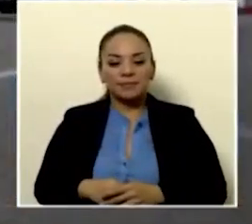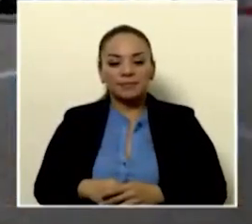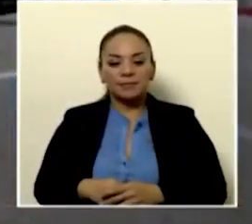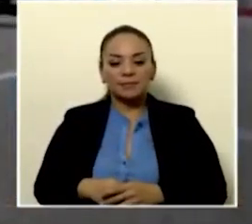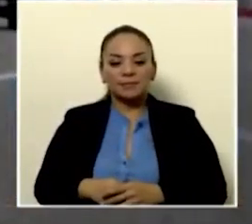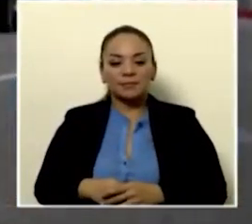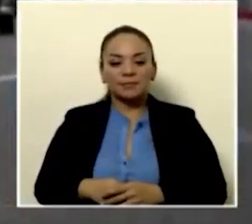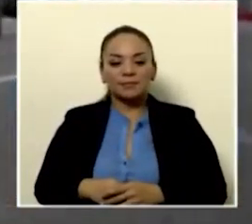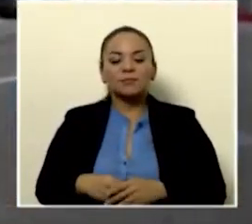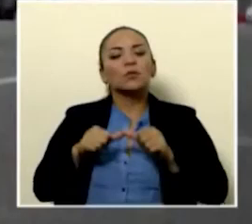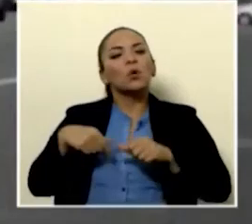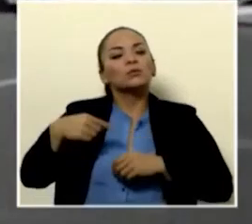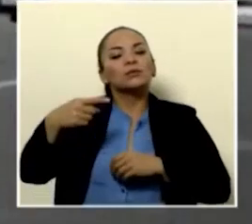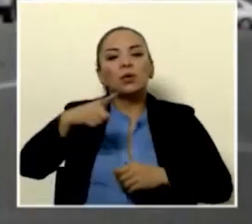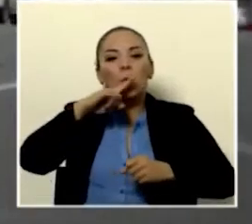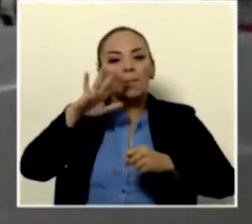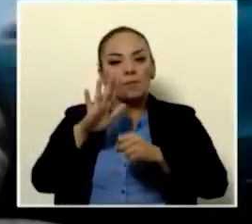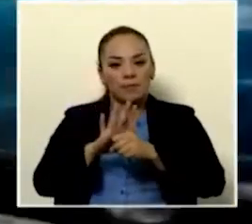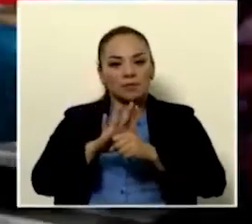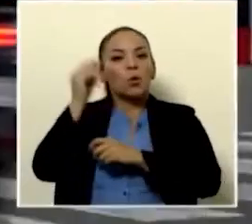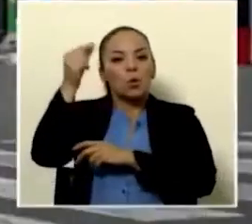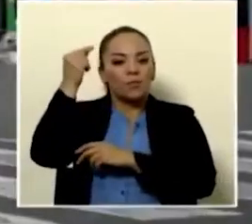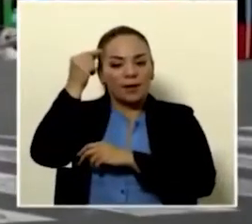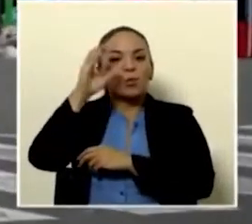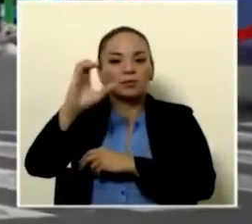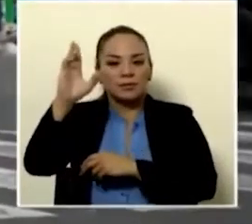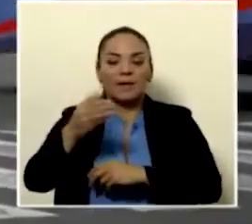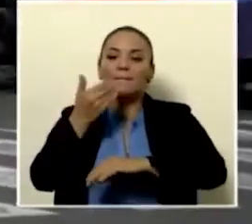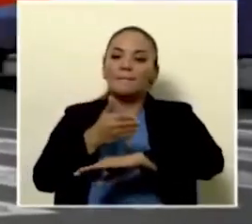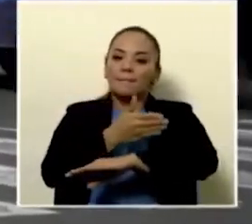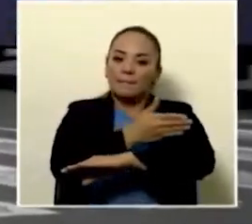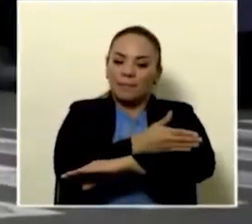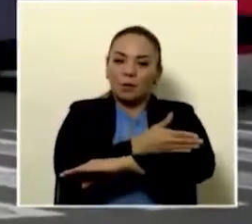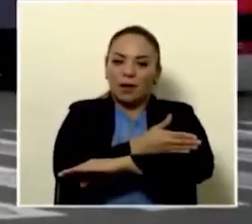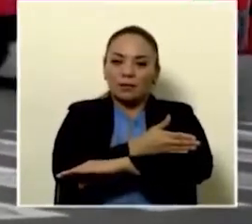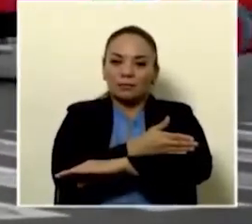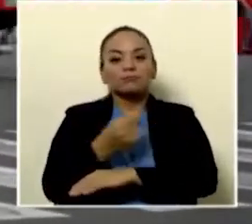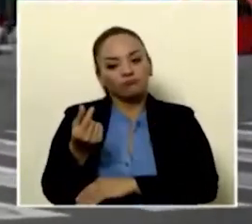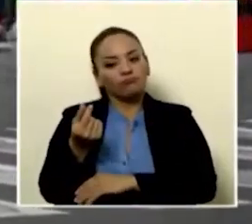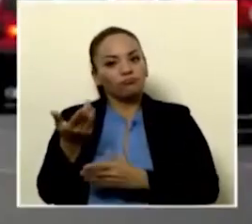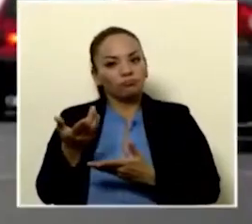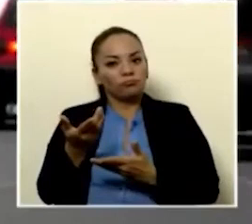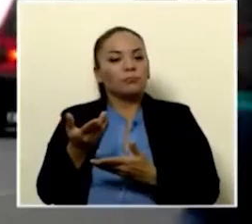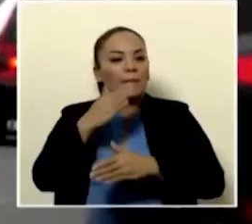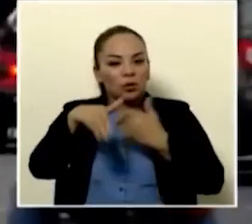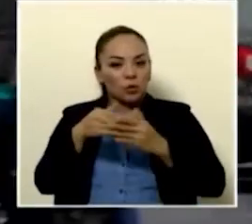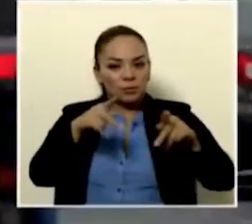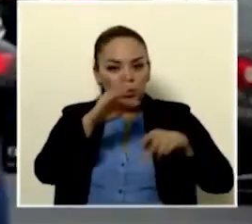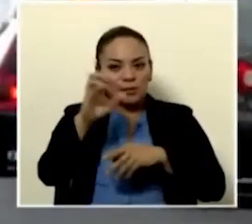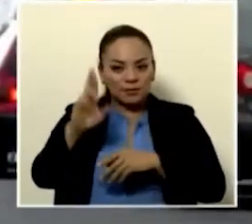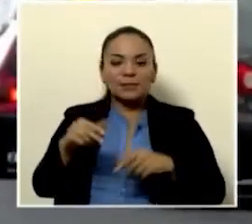En el constante compromiso del Gobierno de la República por mejorar el costo de vida para todos los costarricenses,